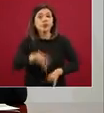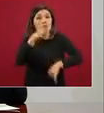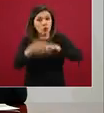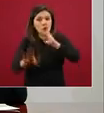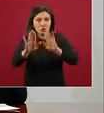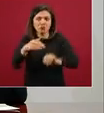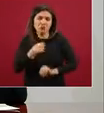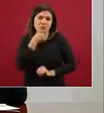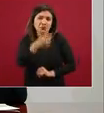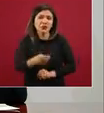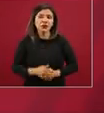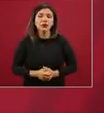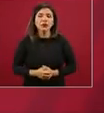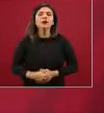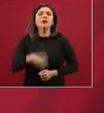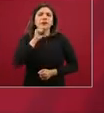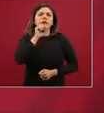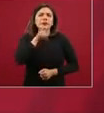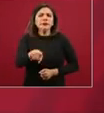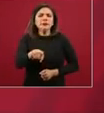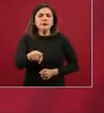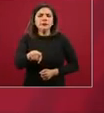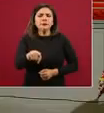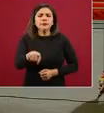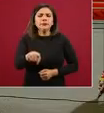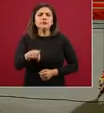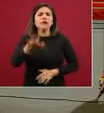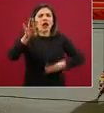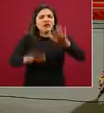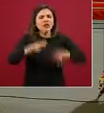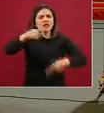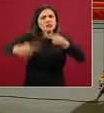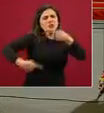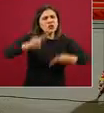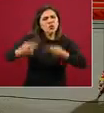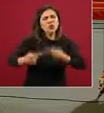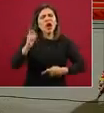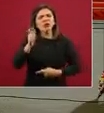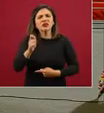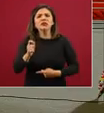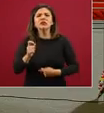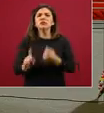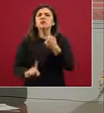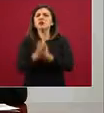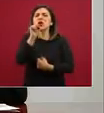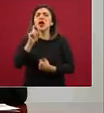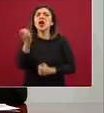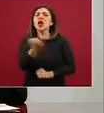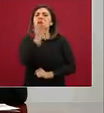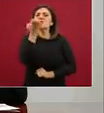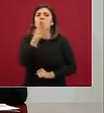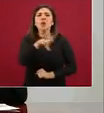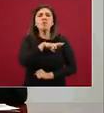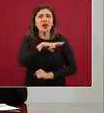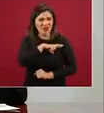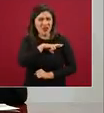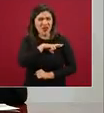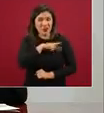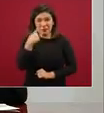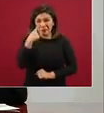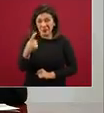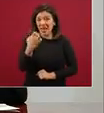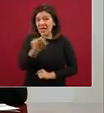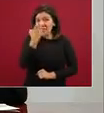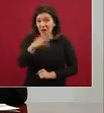gustaría decir que también han preguntado algunos por el caso de las escuelas particulares. En el caso de